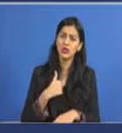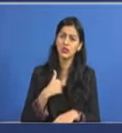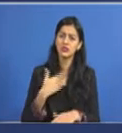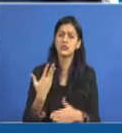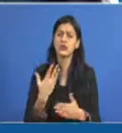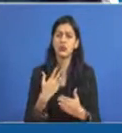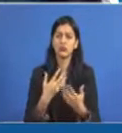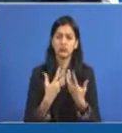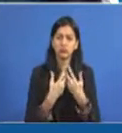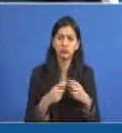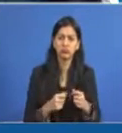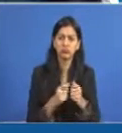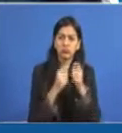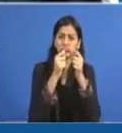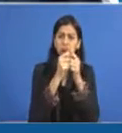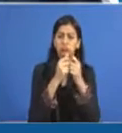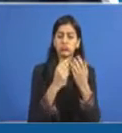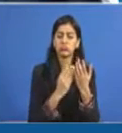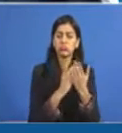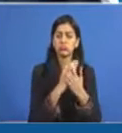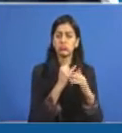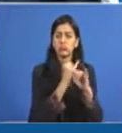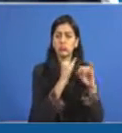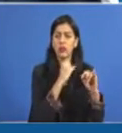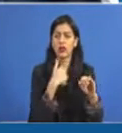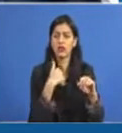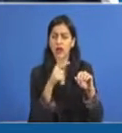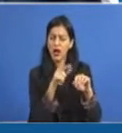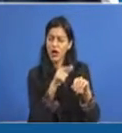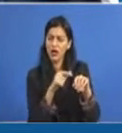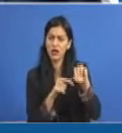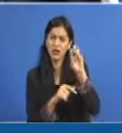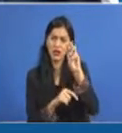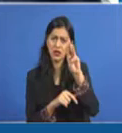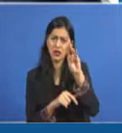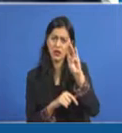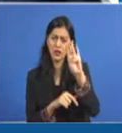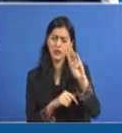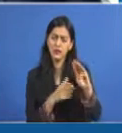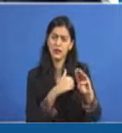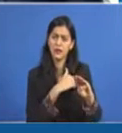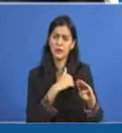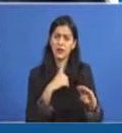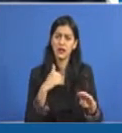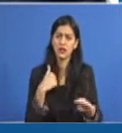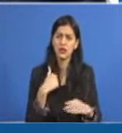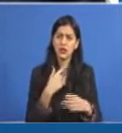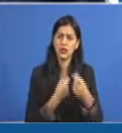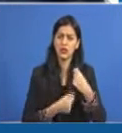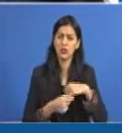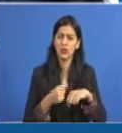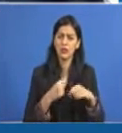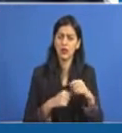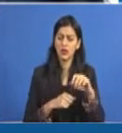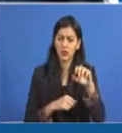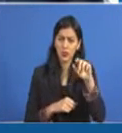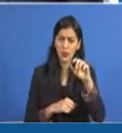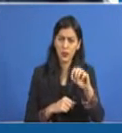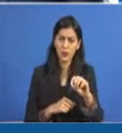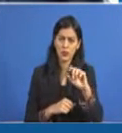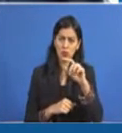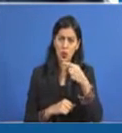ustedes entonces con esa página del MISI.gov.pa, donde pueden hacer esas revisiones también. Es correcto, también le